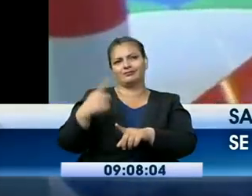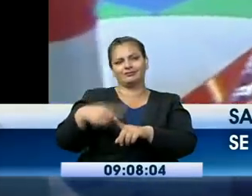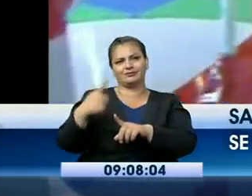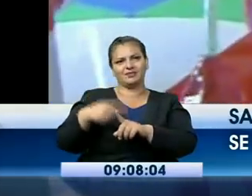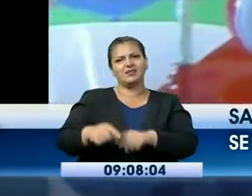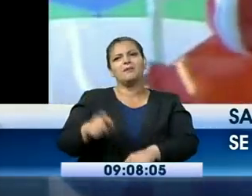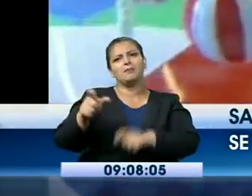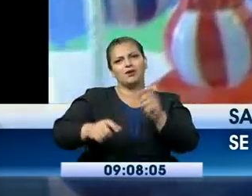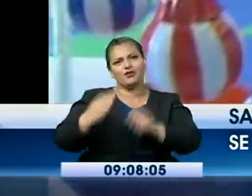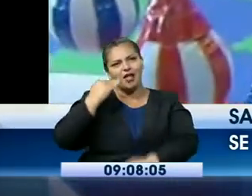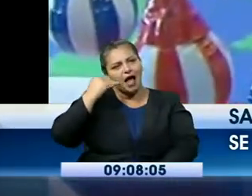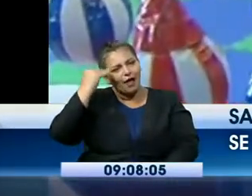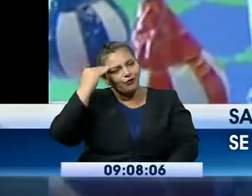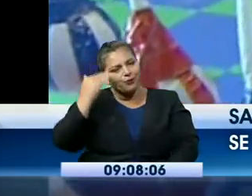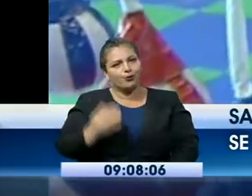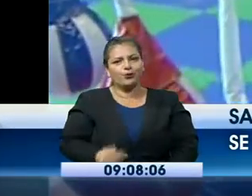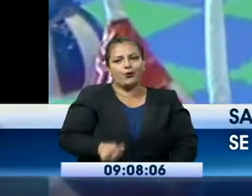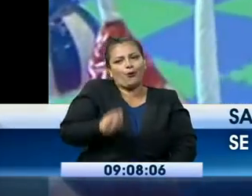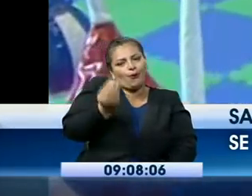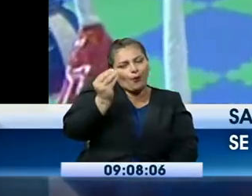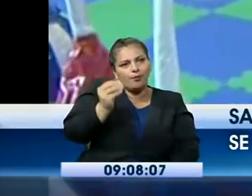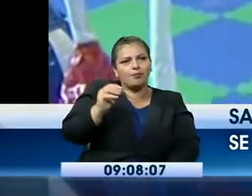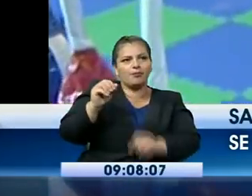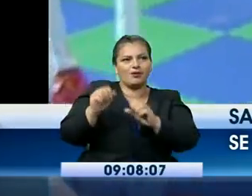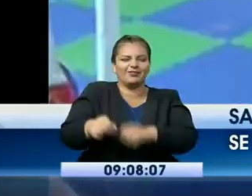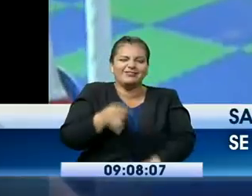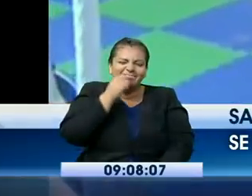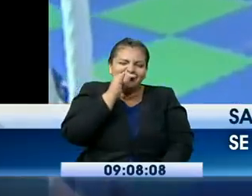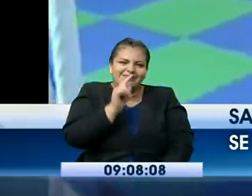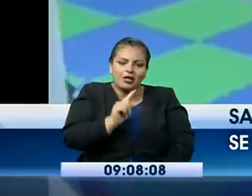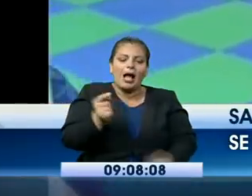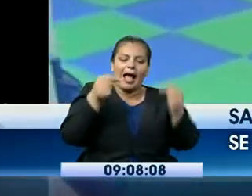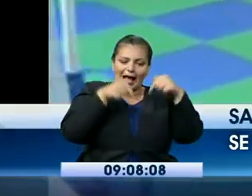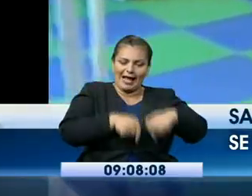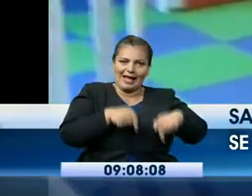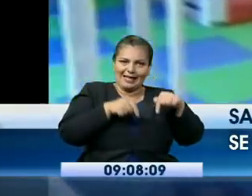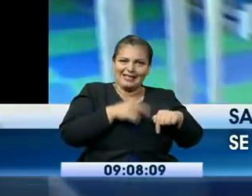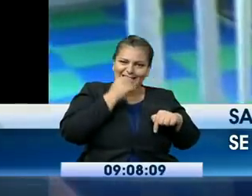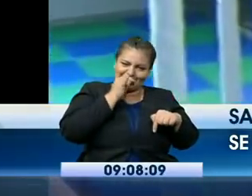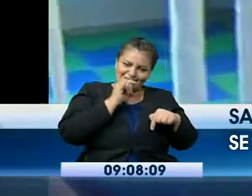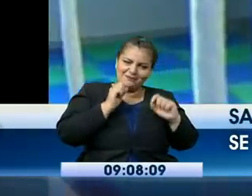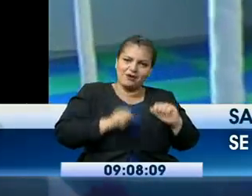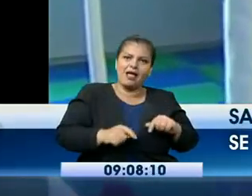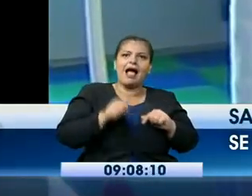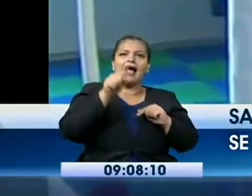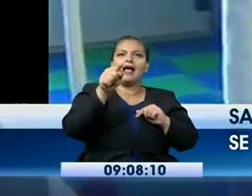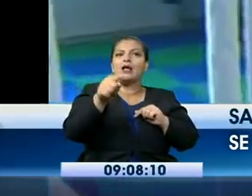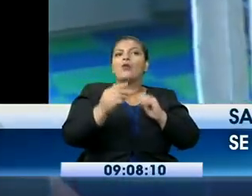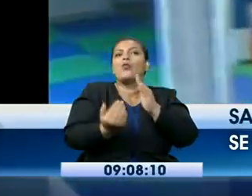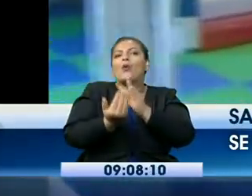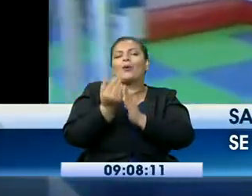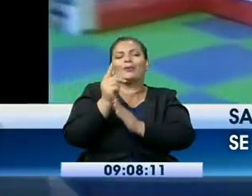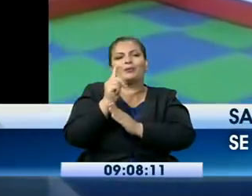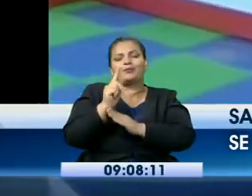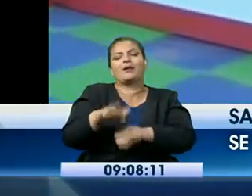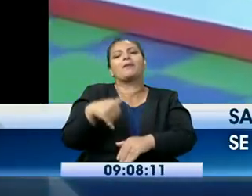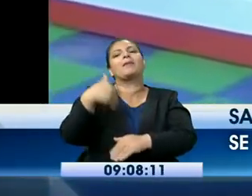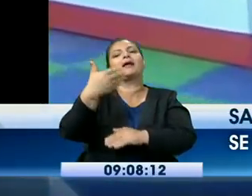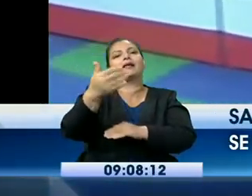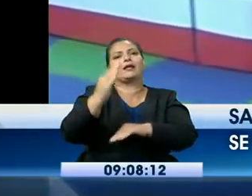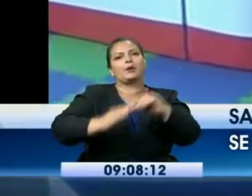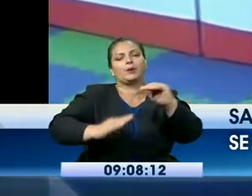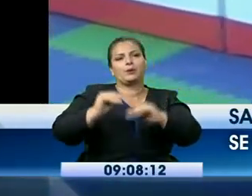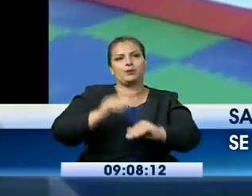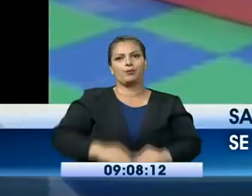para adultos un poquito más para chicos males en el tema gastronómico en la parte de arriba de estadio bueno eso es merca el proyecto mercado del